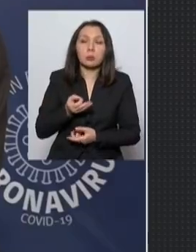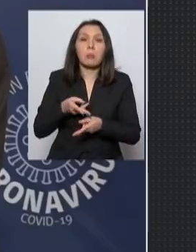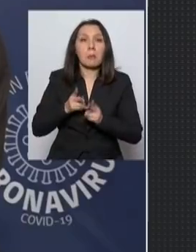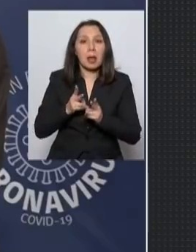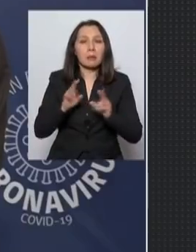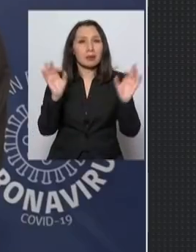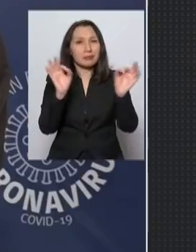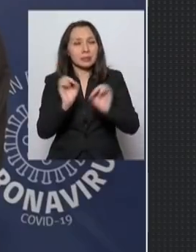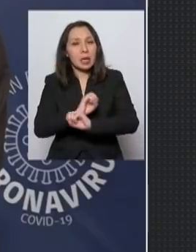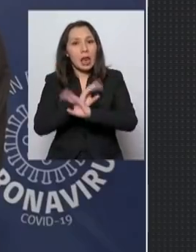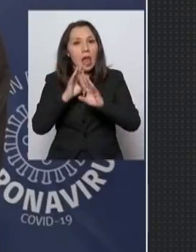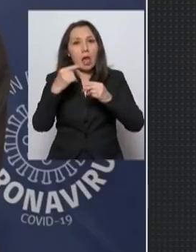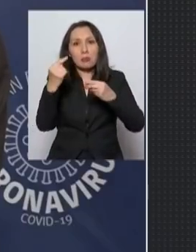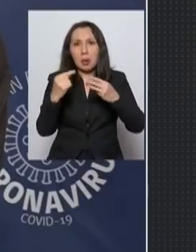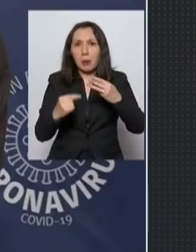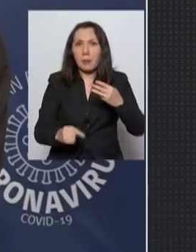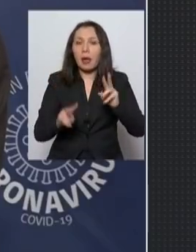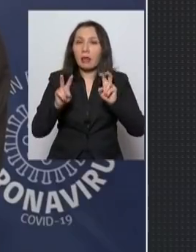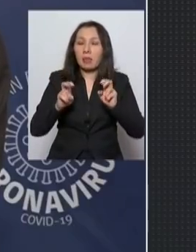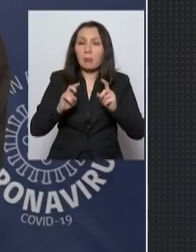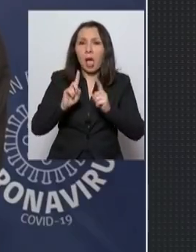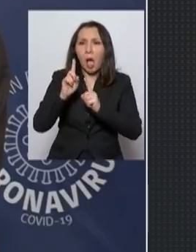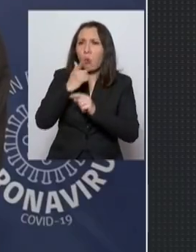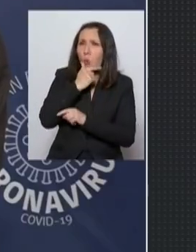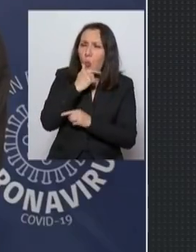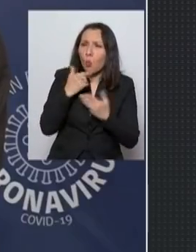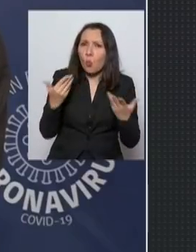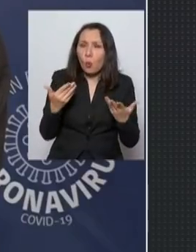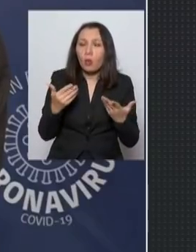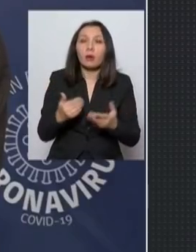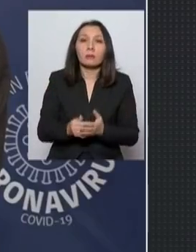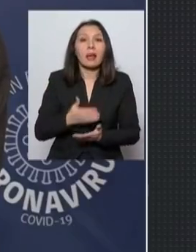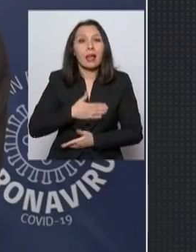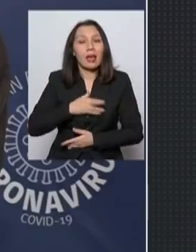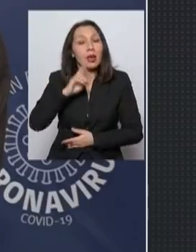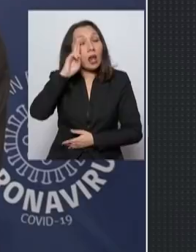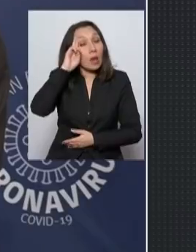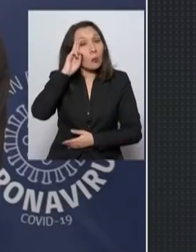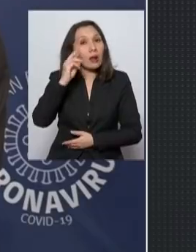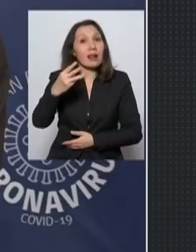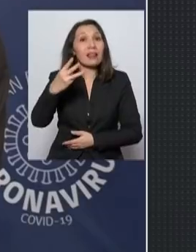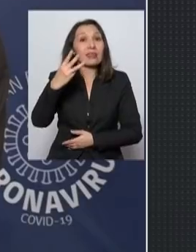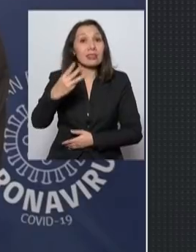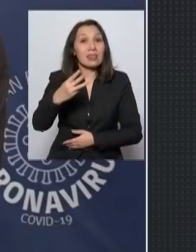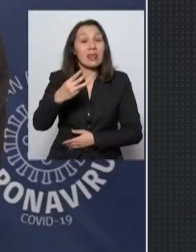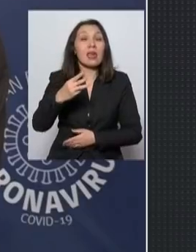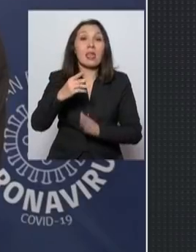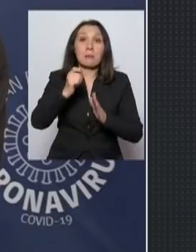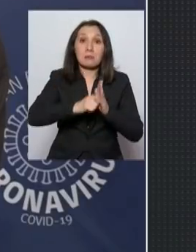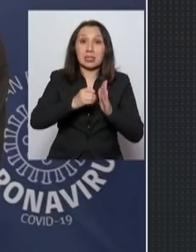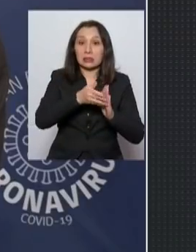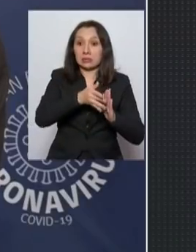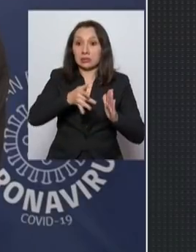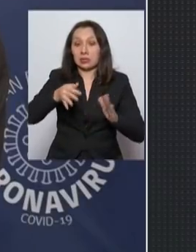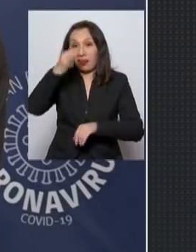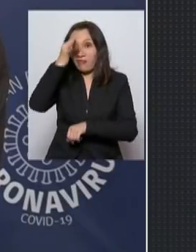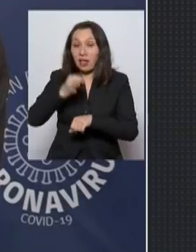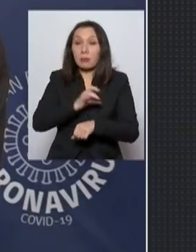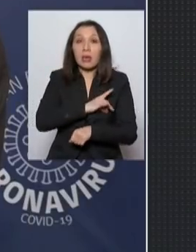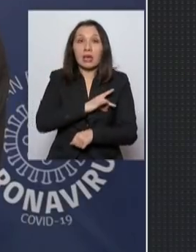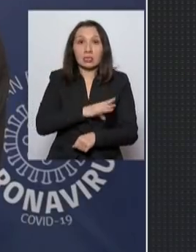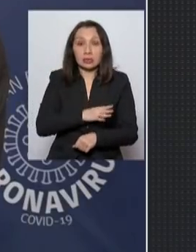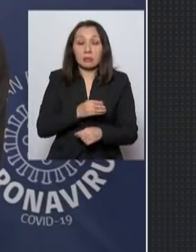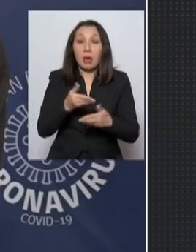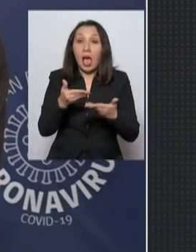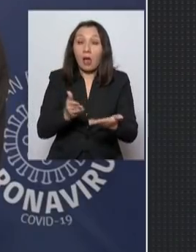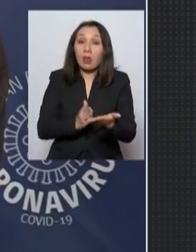permiten aclarar varios puntos en controversia. Quiero recordar, 3 meses de enfermedad en Chile,